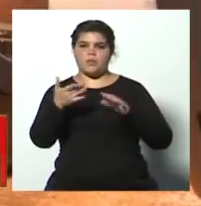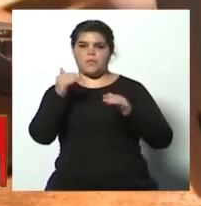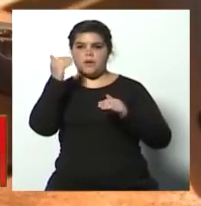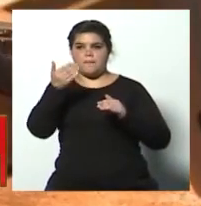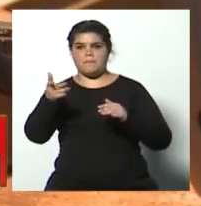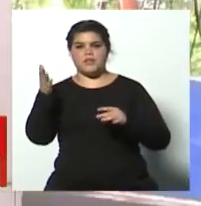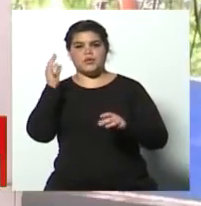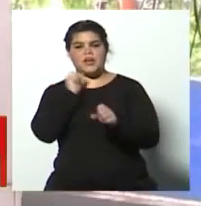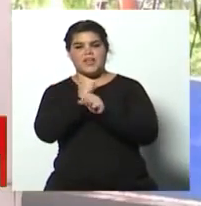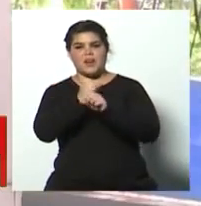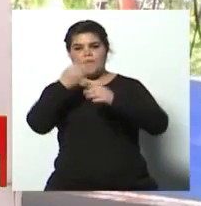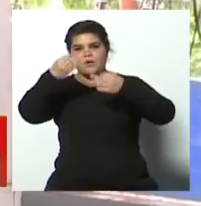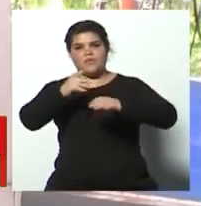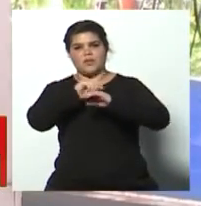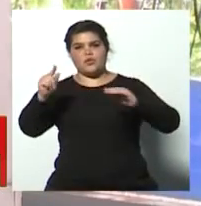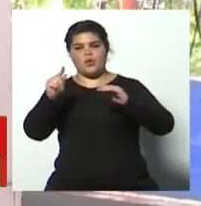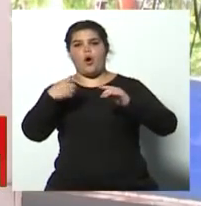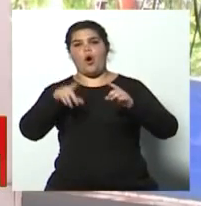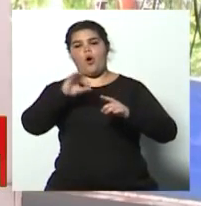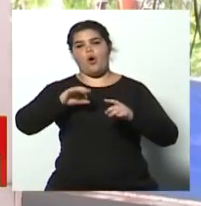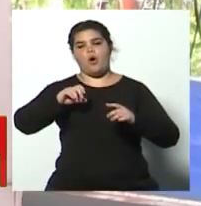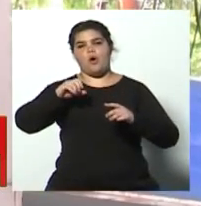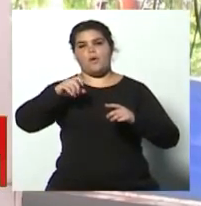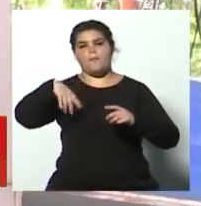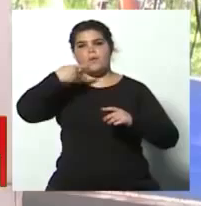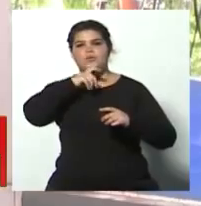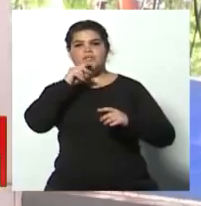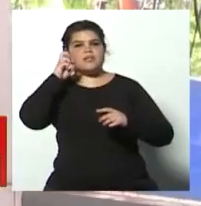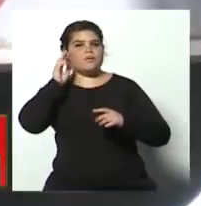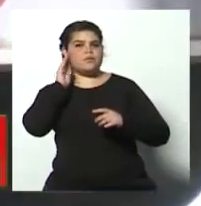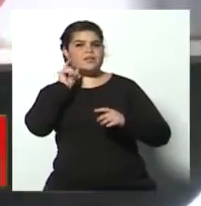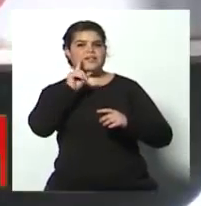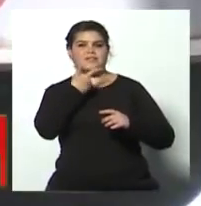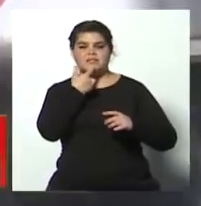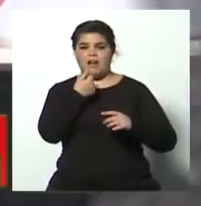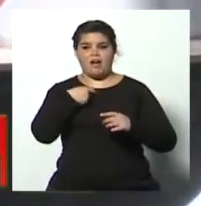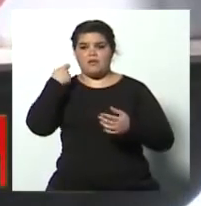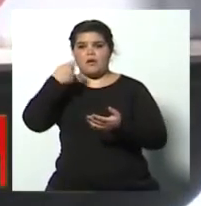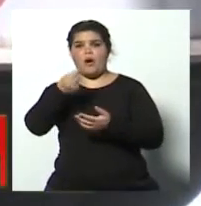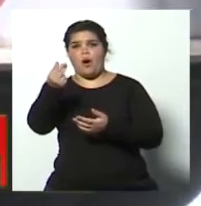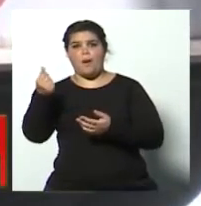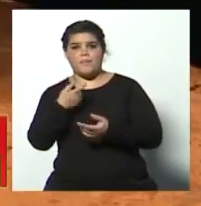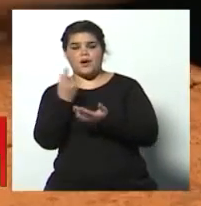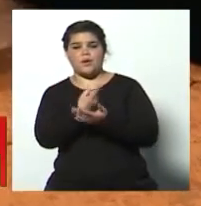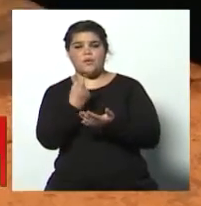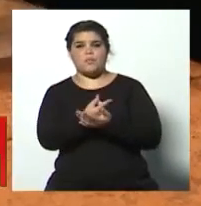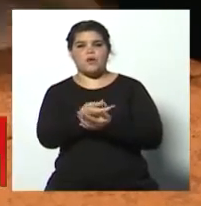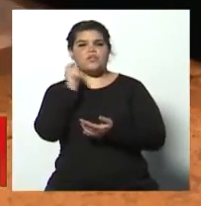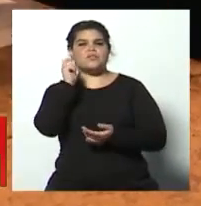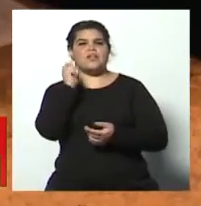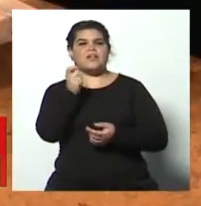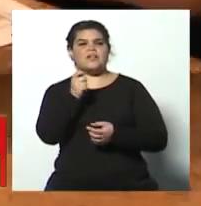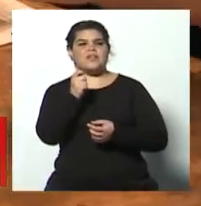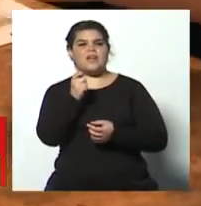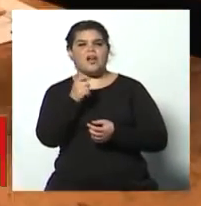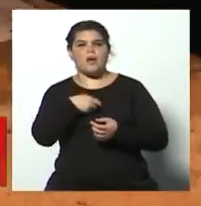informalidad laboral o que por ser monotributistas no tienen acceso a este dólar. Entonces, ¿quién puede darse el lujo, entre